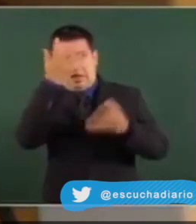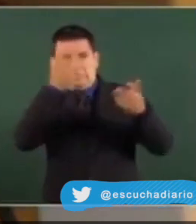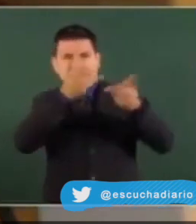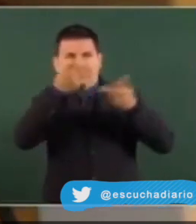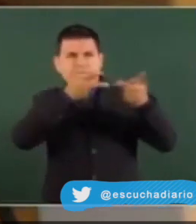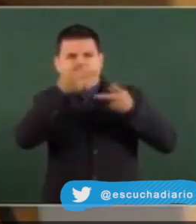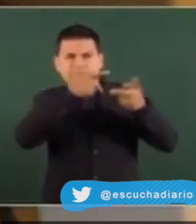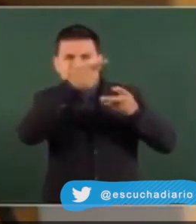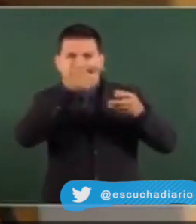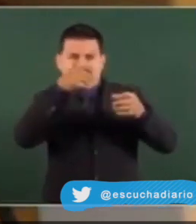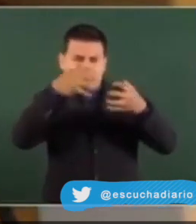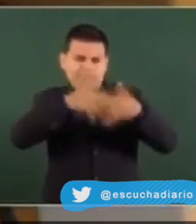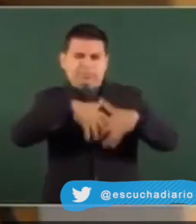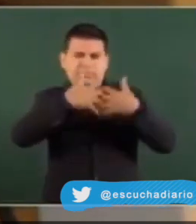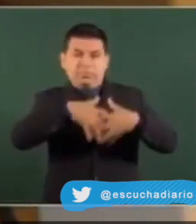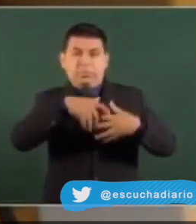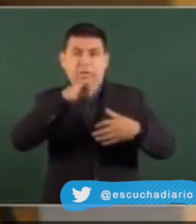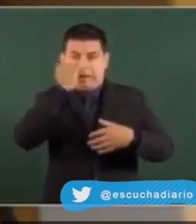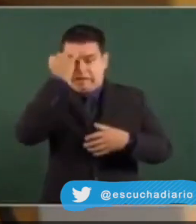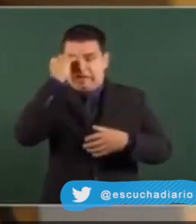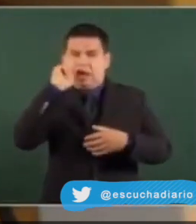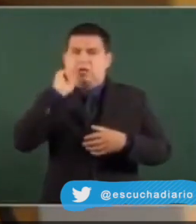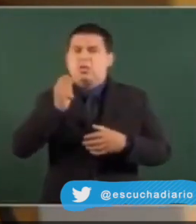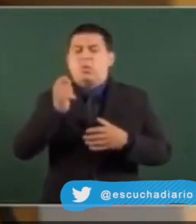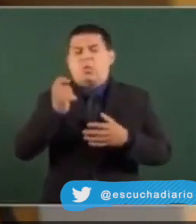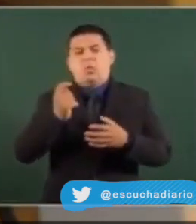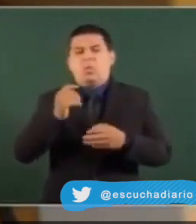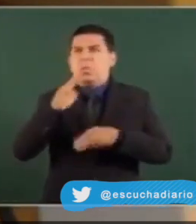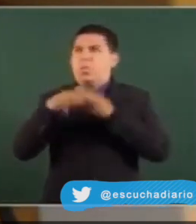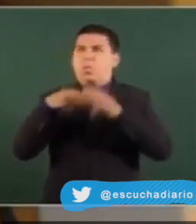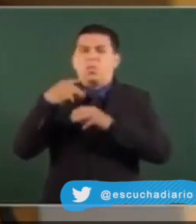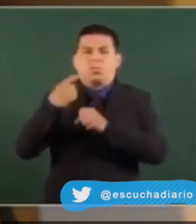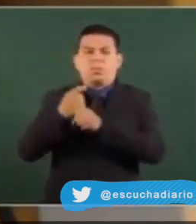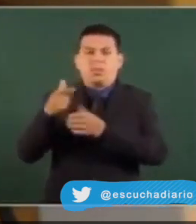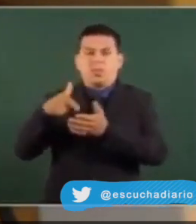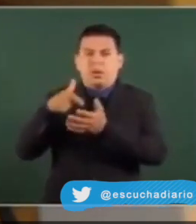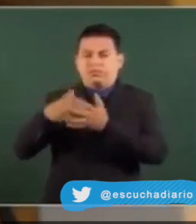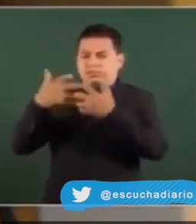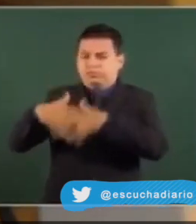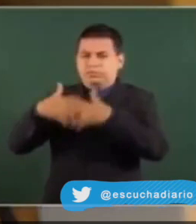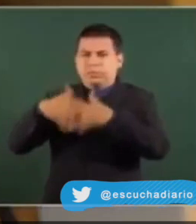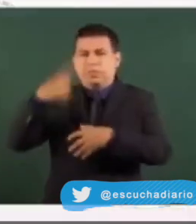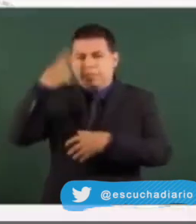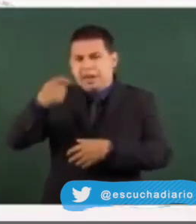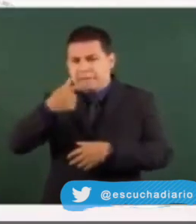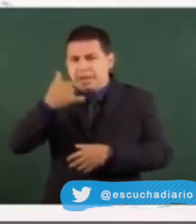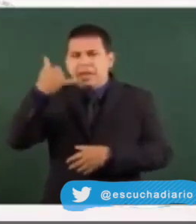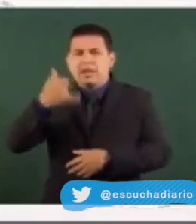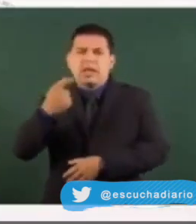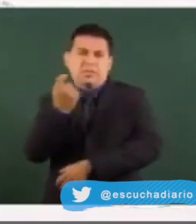los principales productores del mundo de medicamentos y también de vacunas.